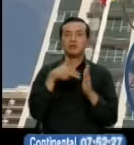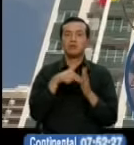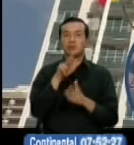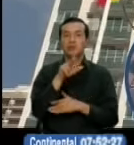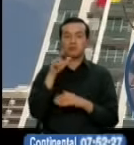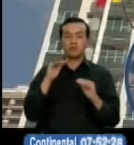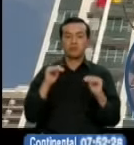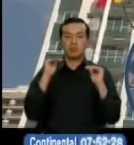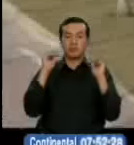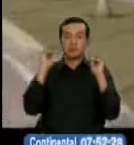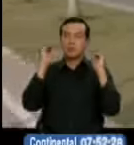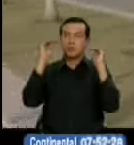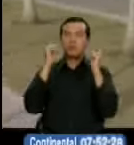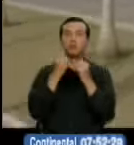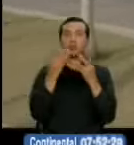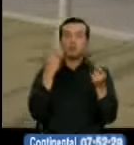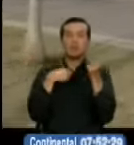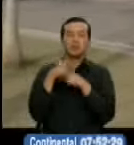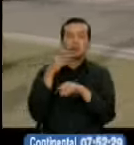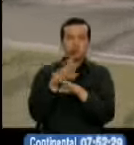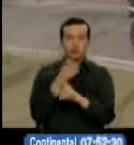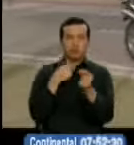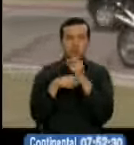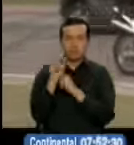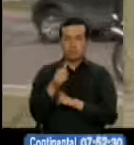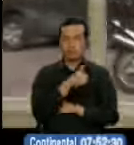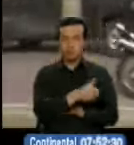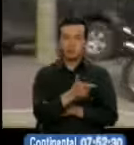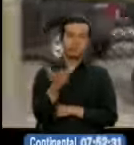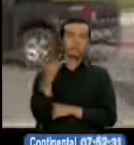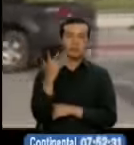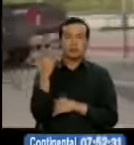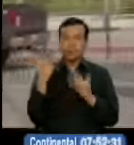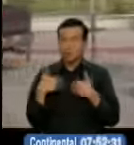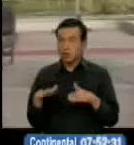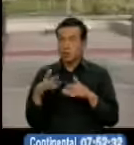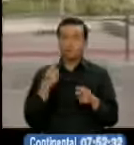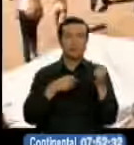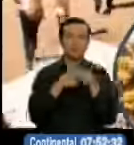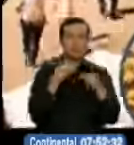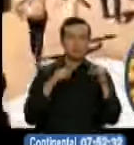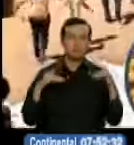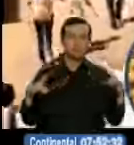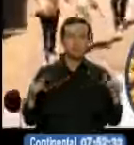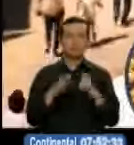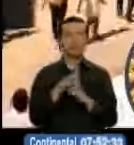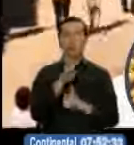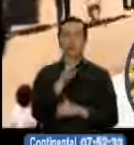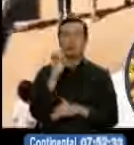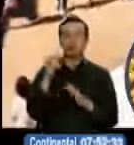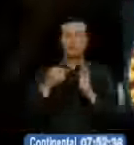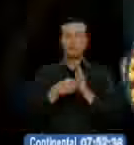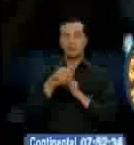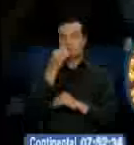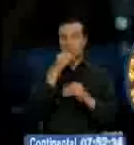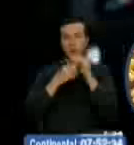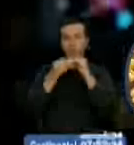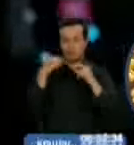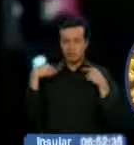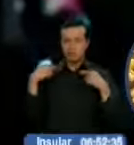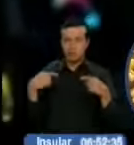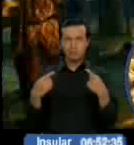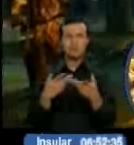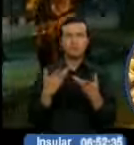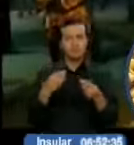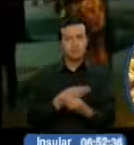departamentos que las forman serán vendidos a compradores particulares luego de la competencia. 60.000 comidas diarias